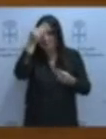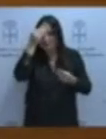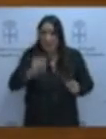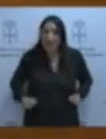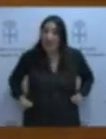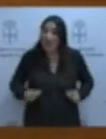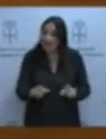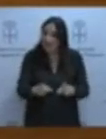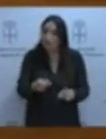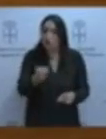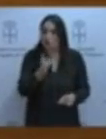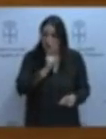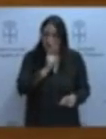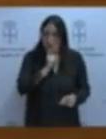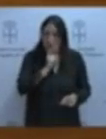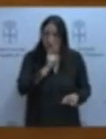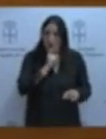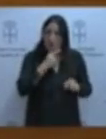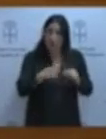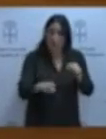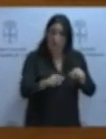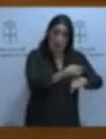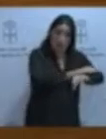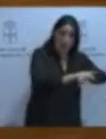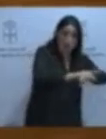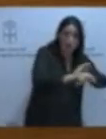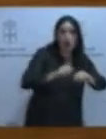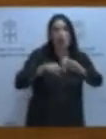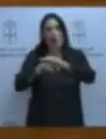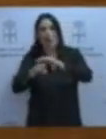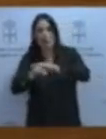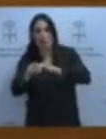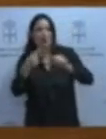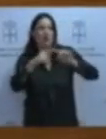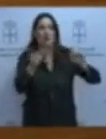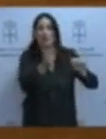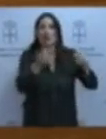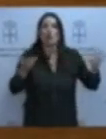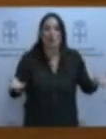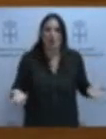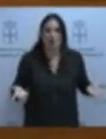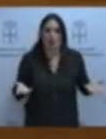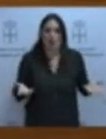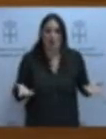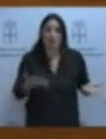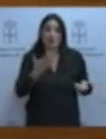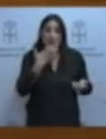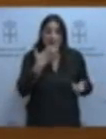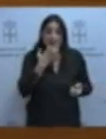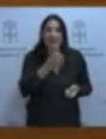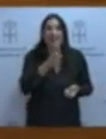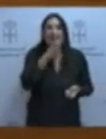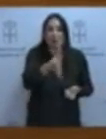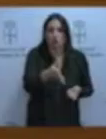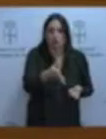es la diferencia entre un gobierno y una gestora. Me explico. Si no se actúan sobre las causas que provocaron